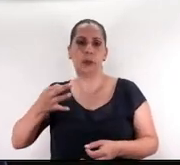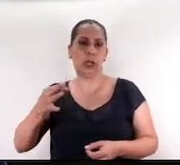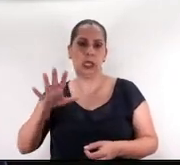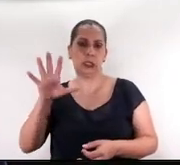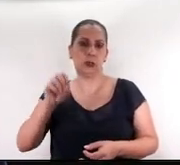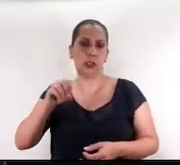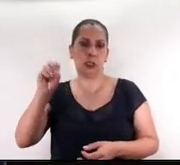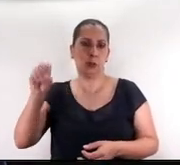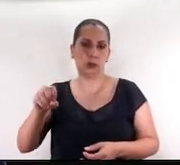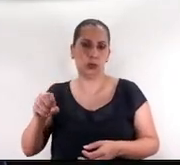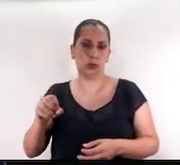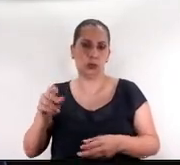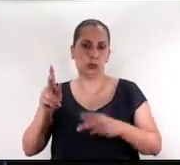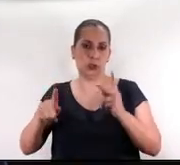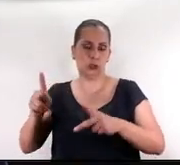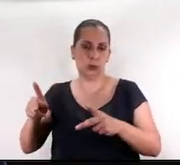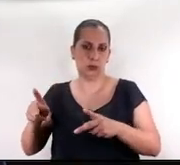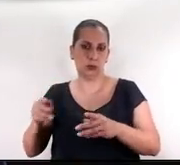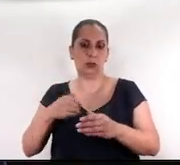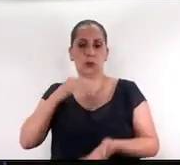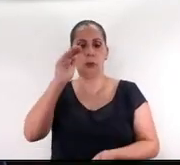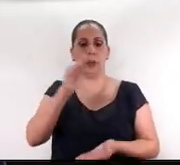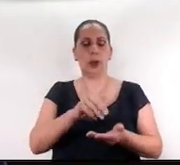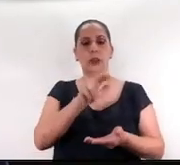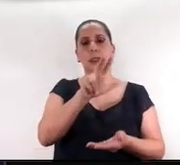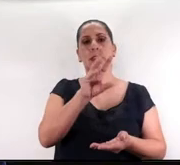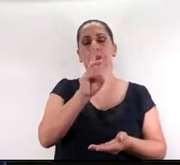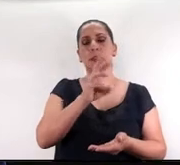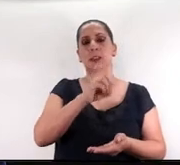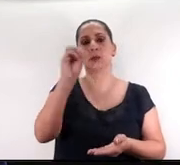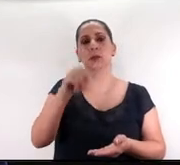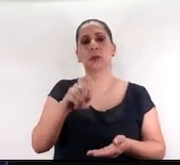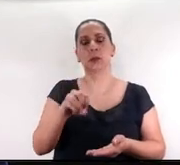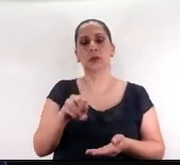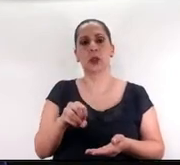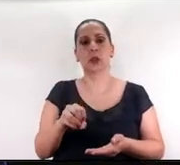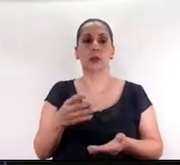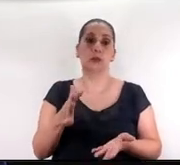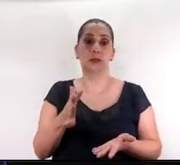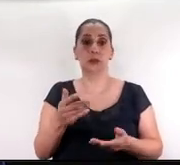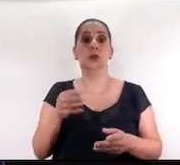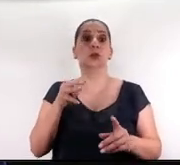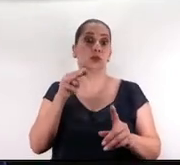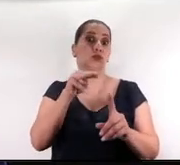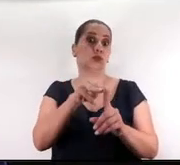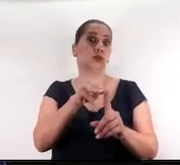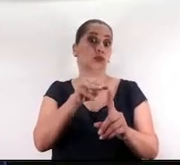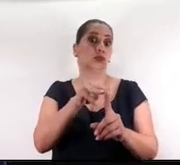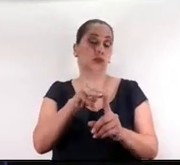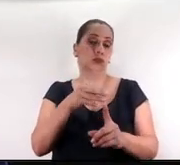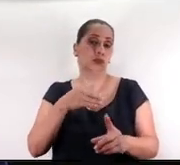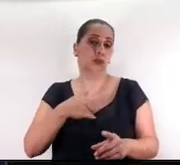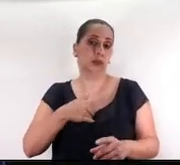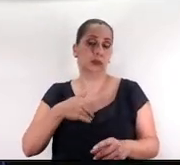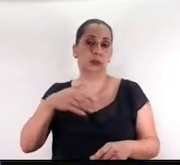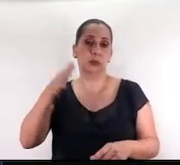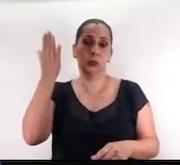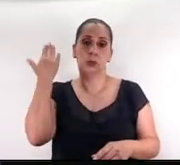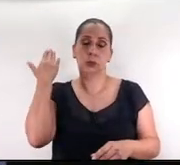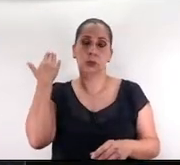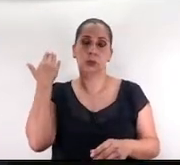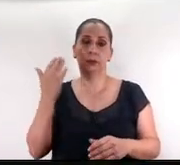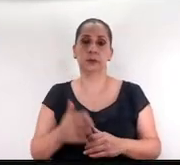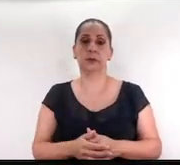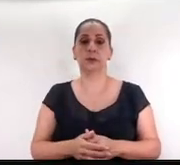población económicamente activa, uh-huh. a bajarla al 36%, que sería una meta que en algún momento tuvimos.